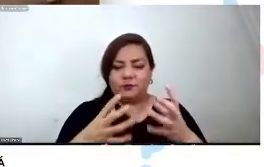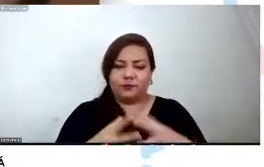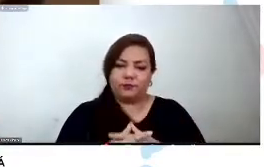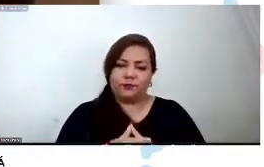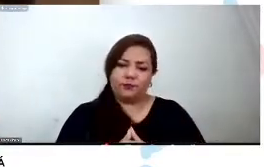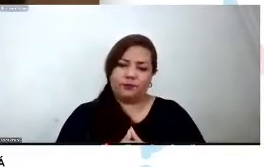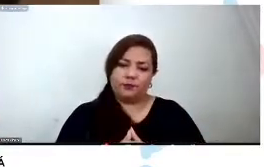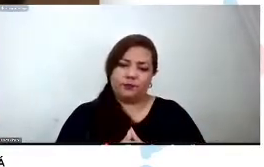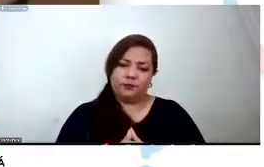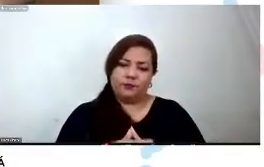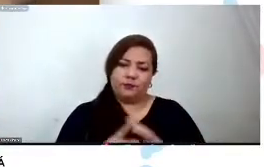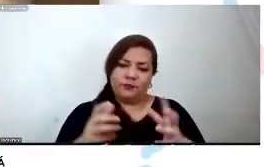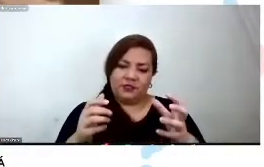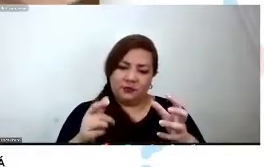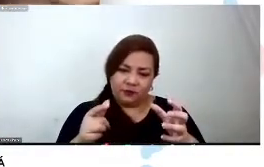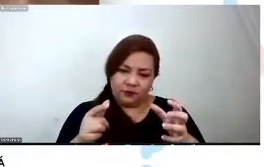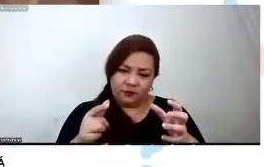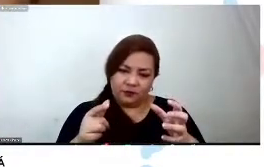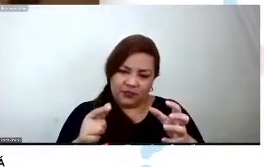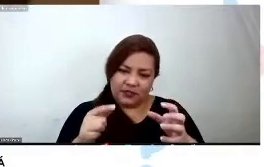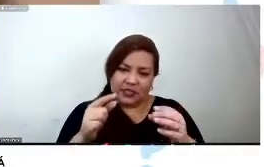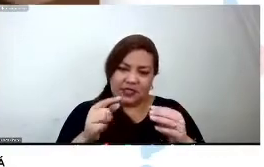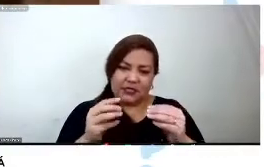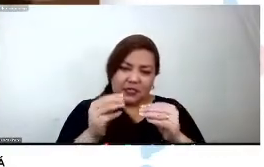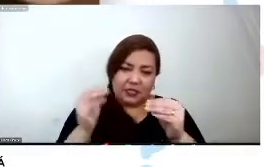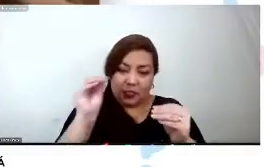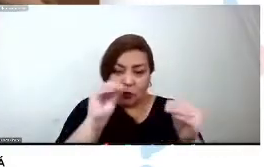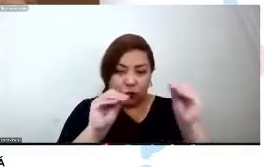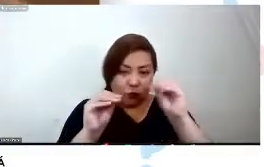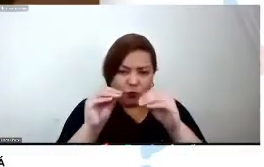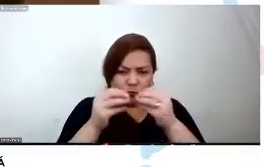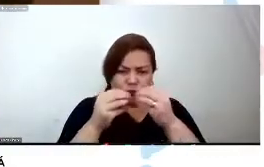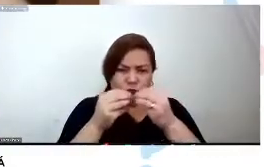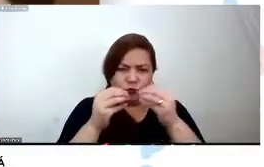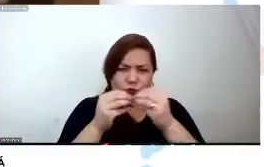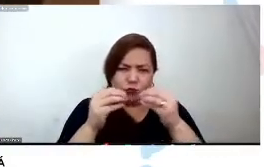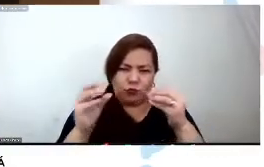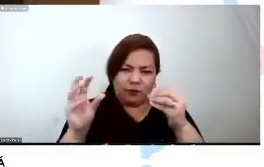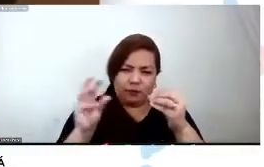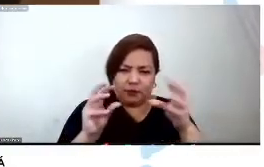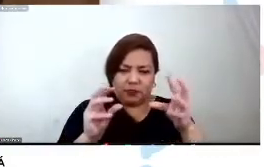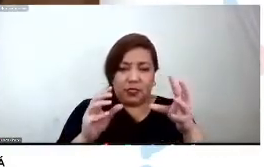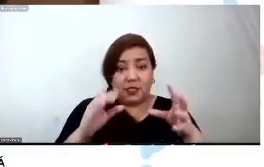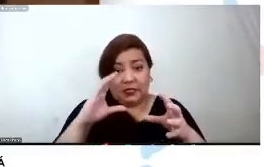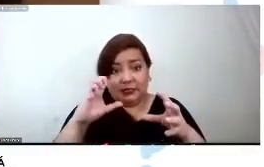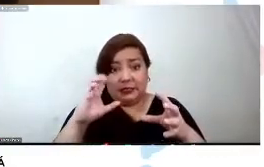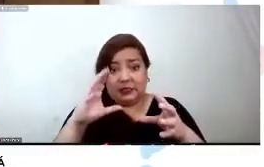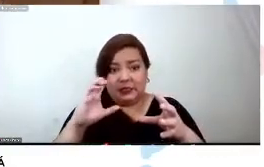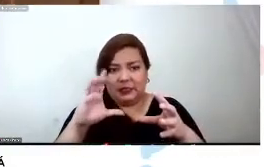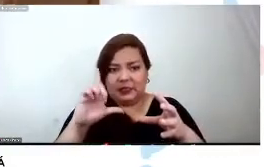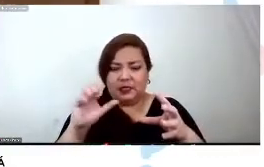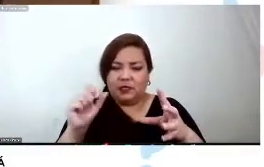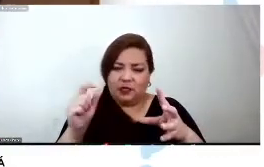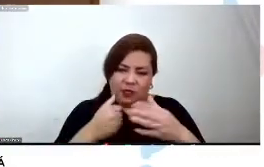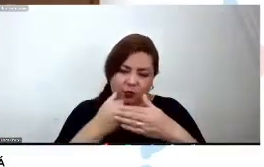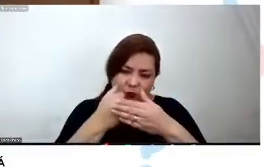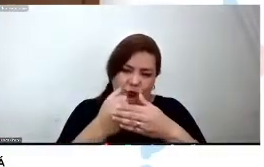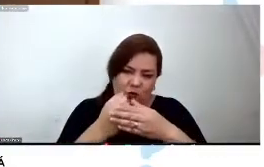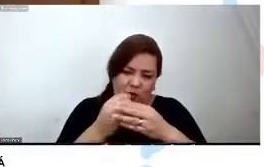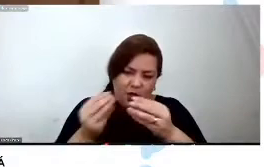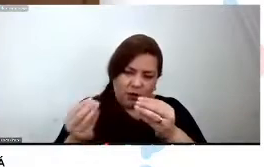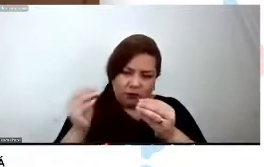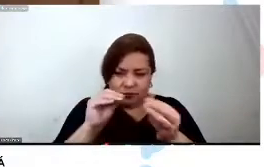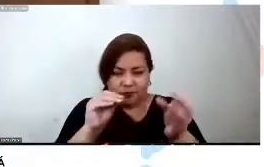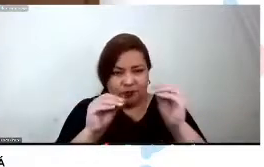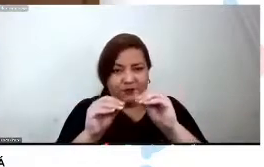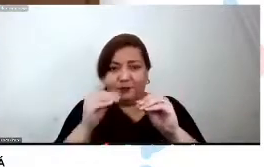Claro, este está pegado, esto está reconstruido, eran muchas piezas y Ceci nos ayudó no